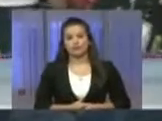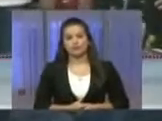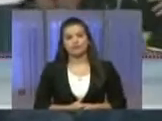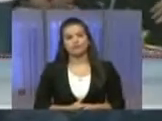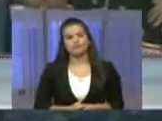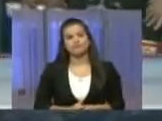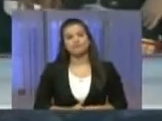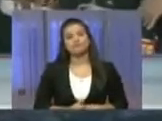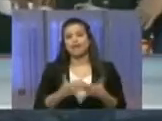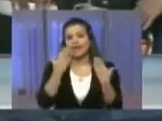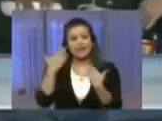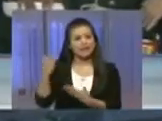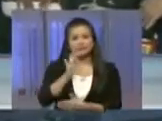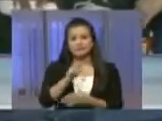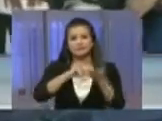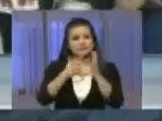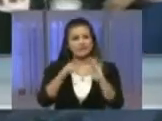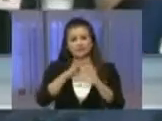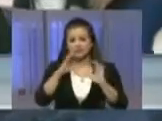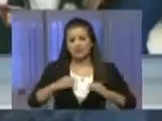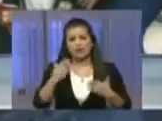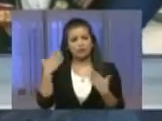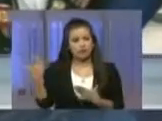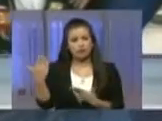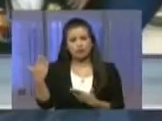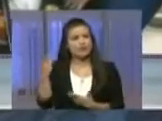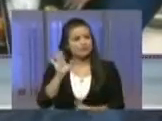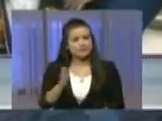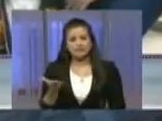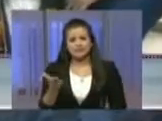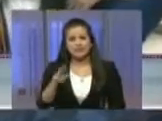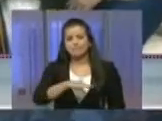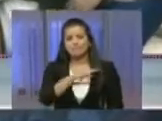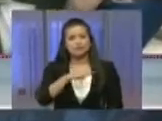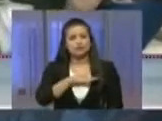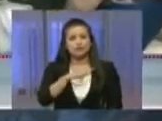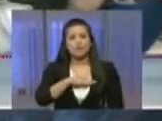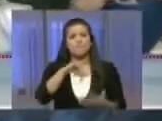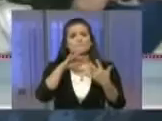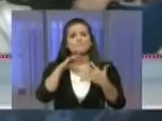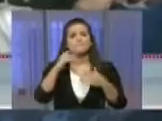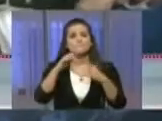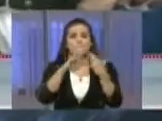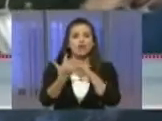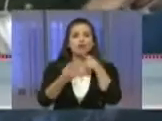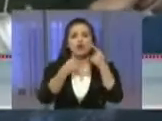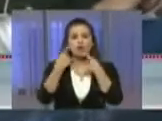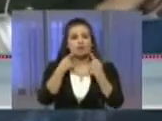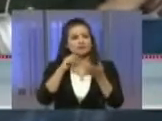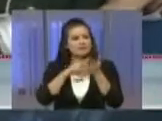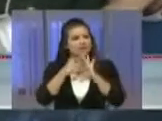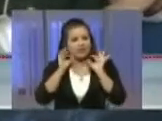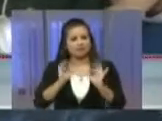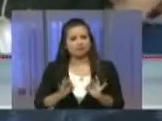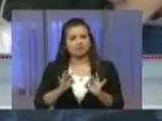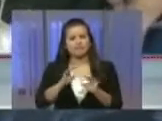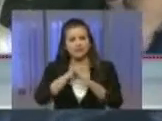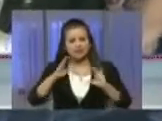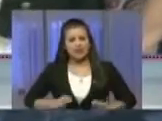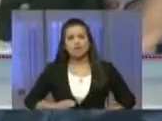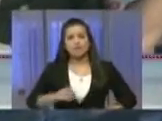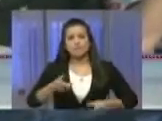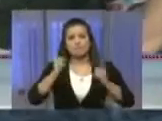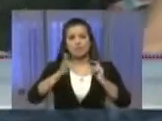esto es ser cristiano esto la gran misión barren no bar tricolor es ser cristiano y llevar el amor